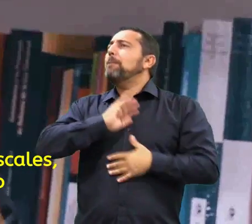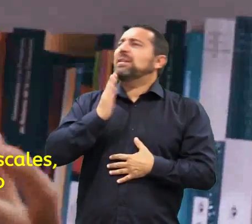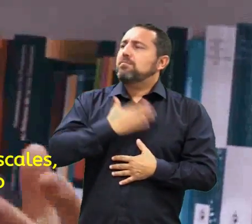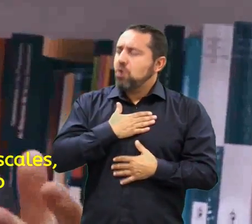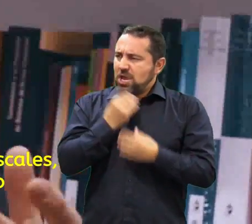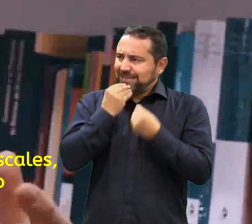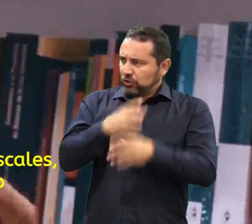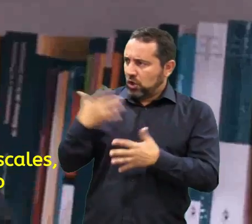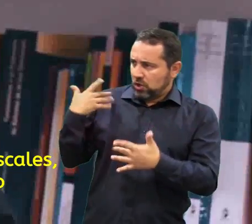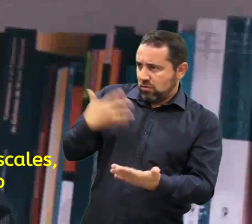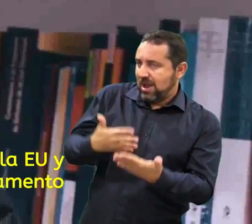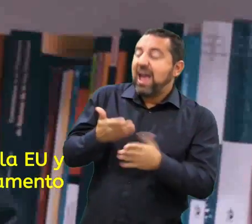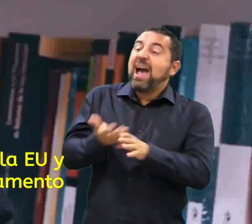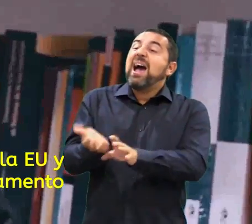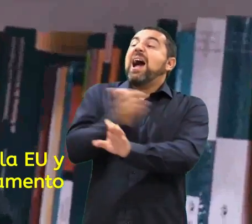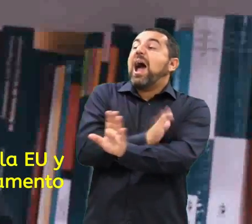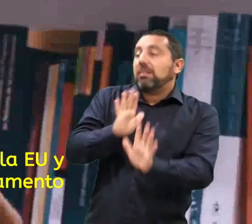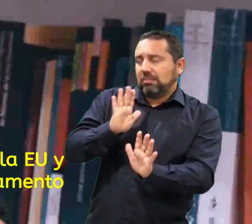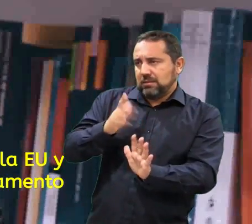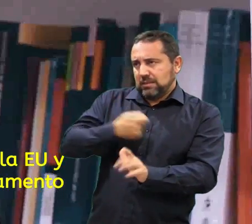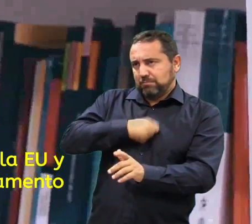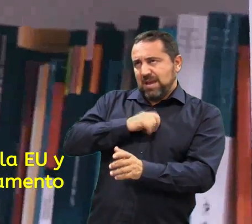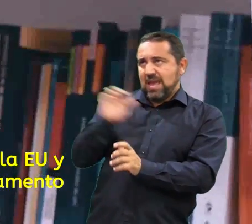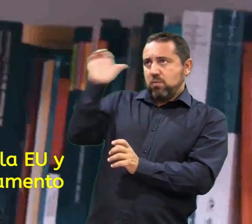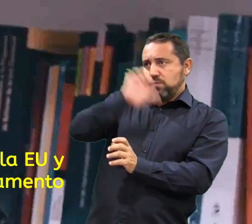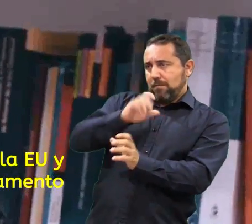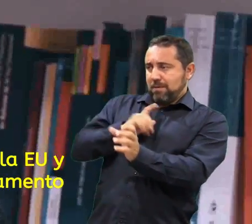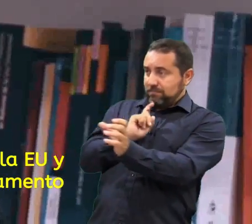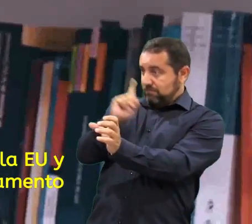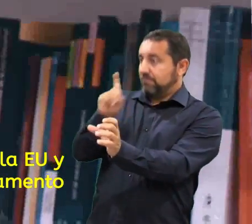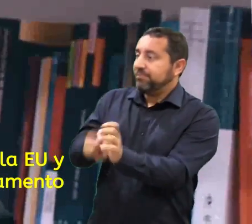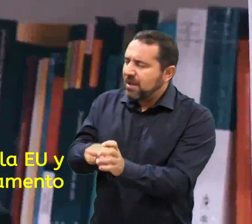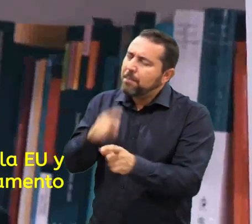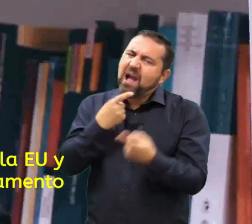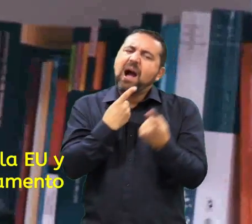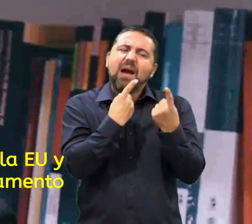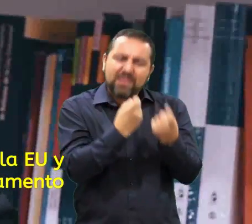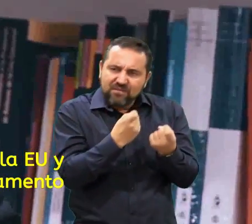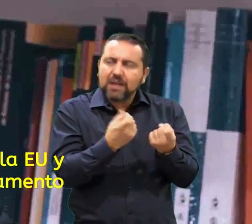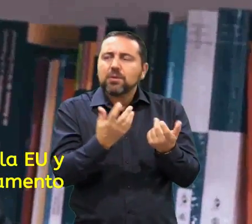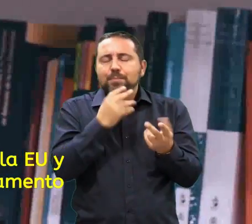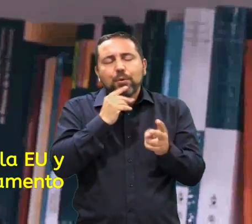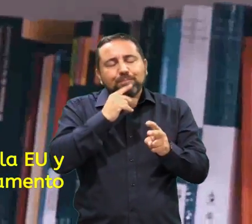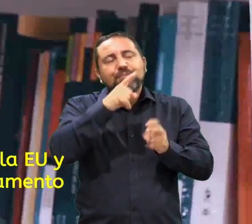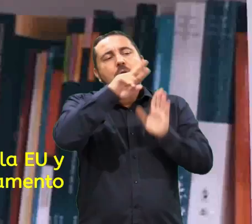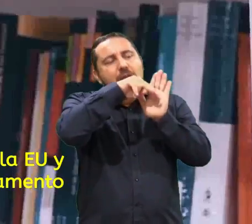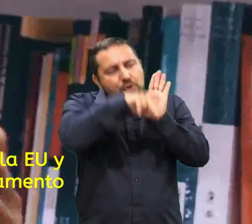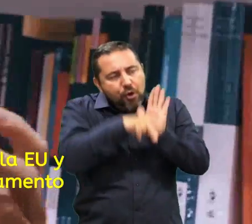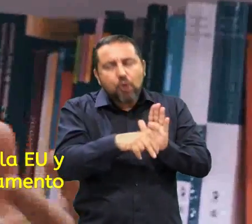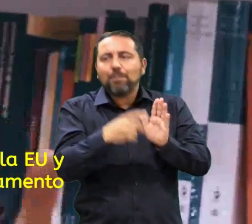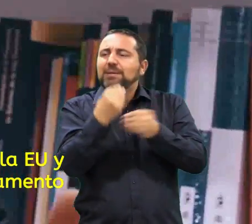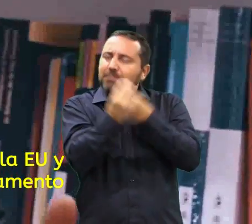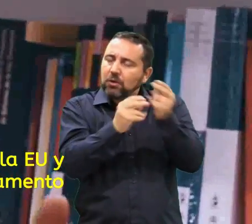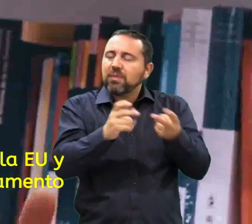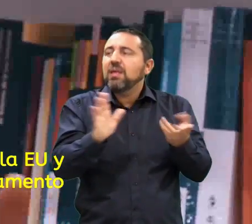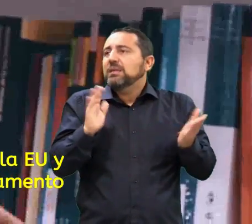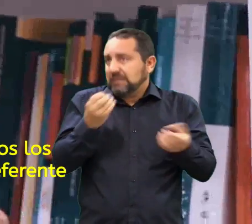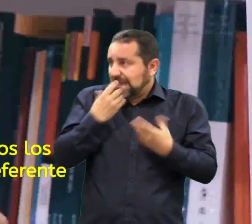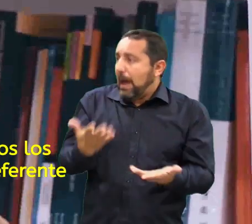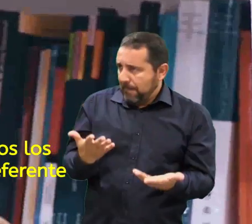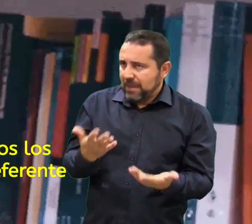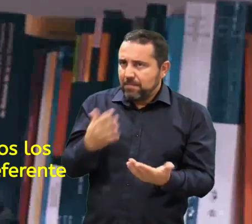ley de patrimonio histórico, que es anterior a la entrada de España en la Unión Europea. Yo creo que está necesitada de un, digamos, de un